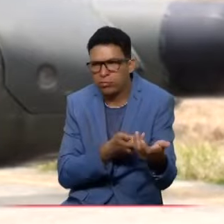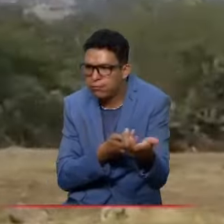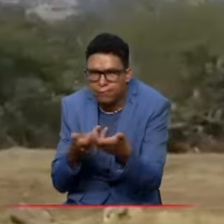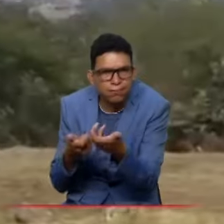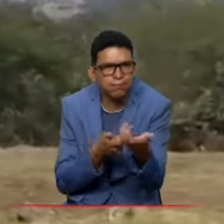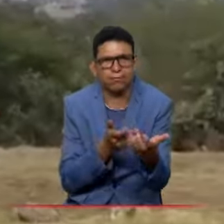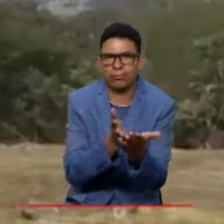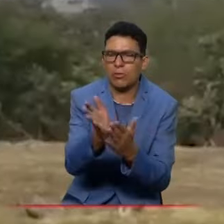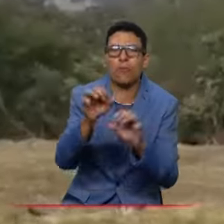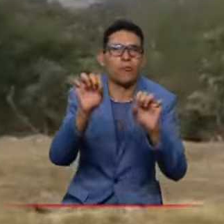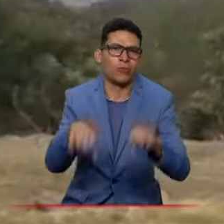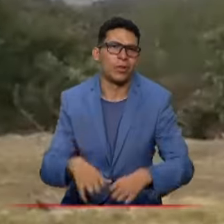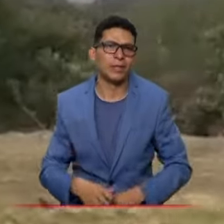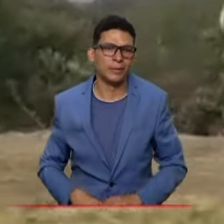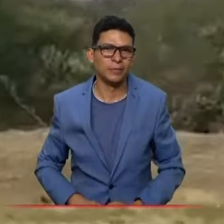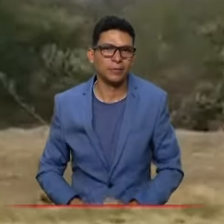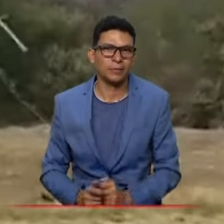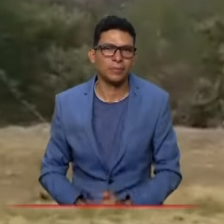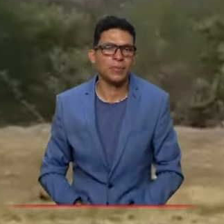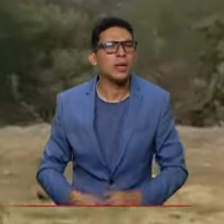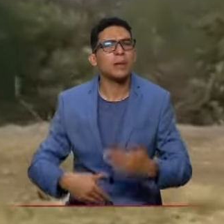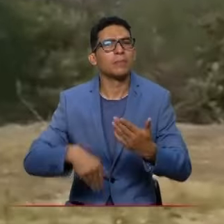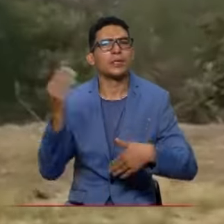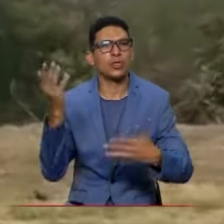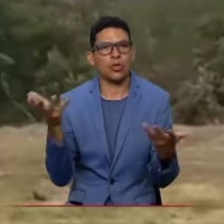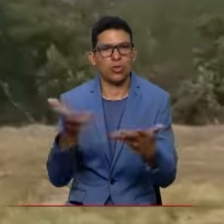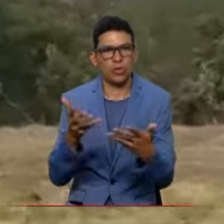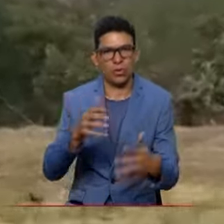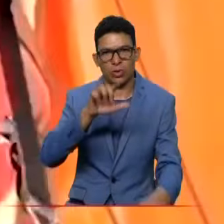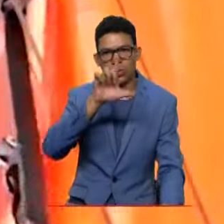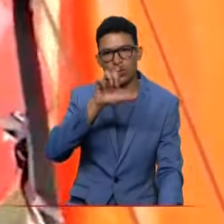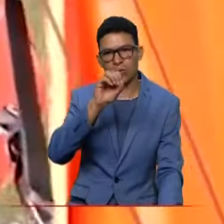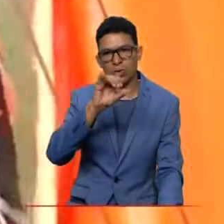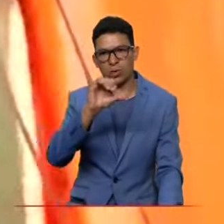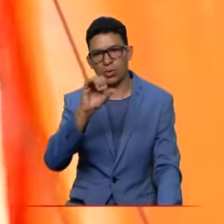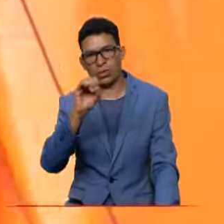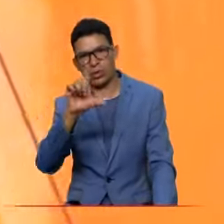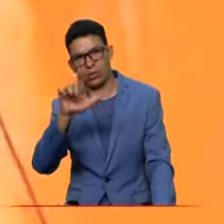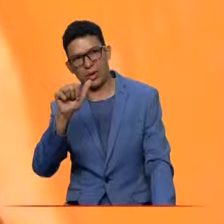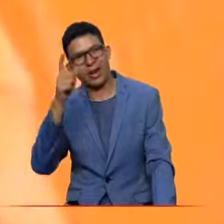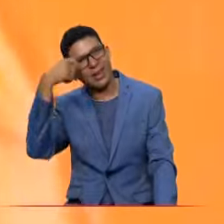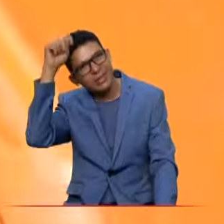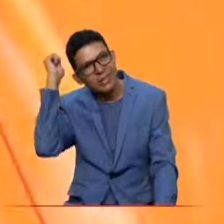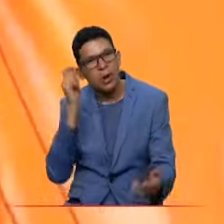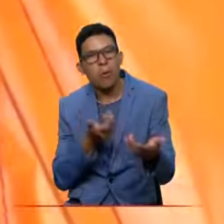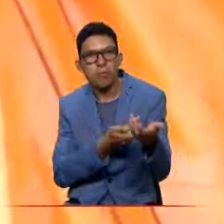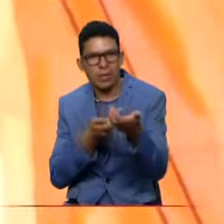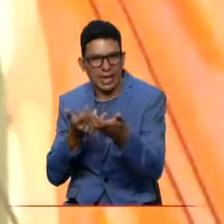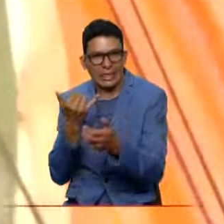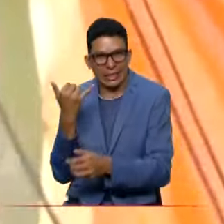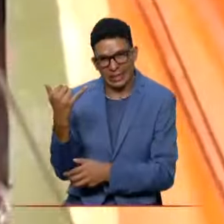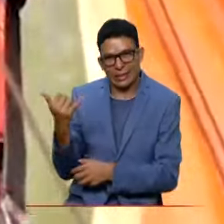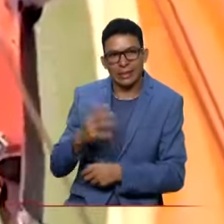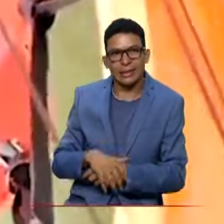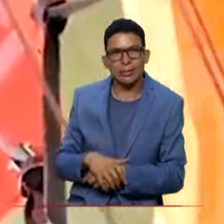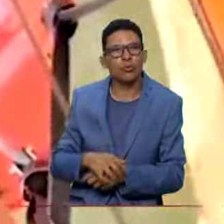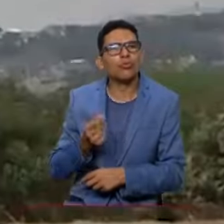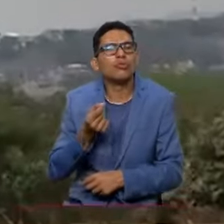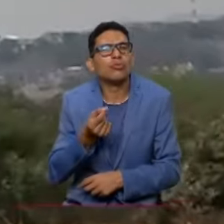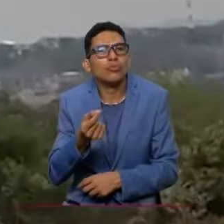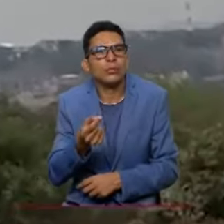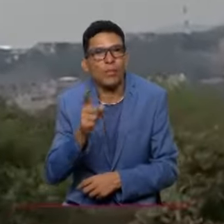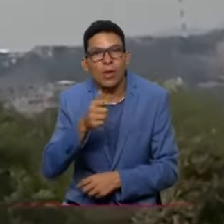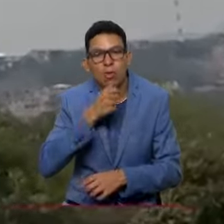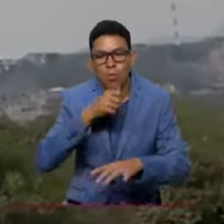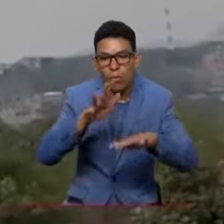tierra. El recorrido parte desde el sector de Loyola, campo alterno del cuerpo de bomberos, donde están ubicadas las